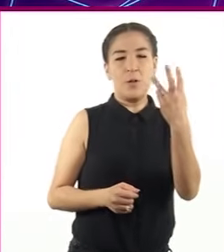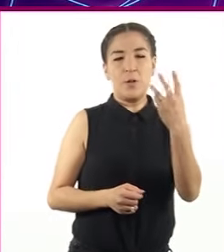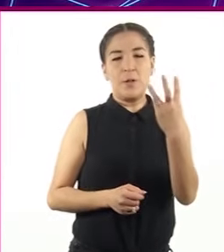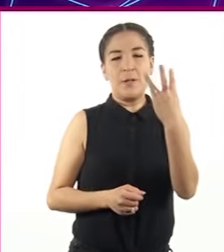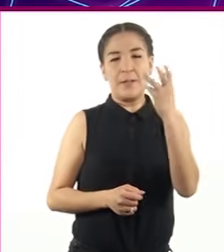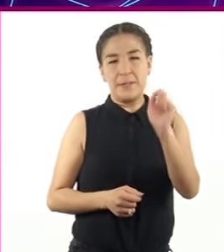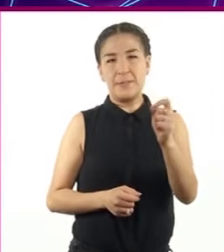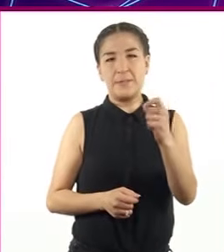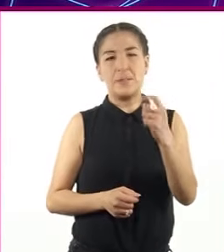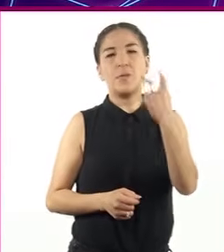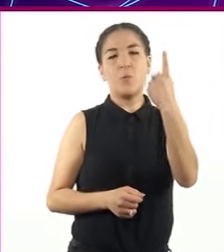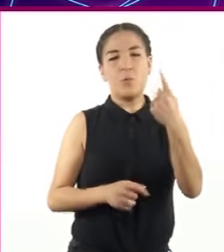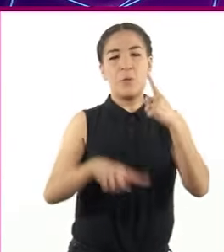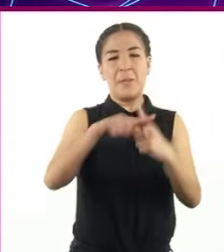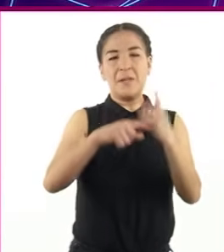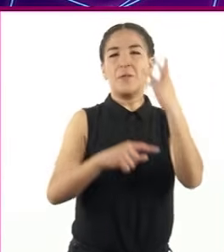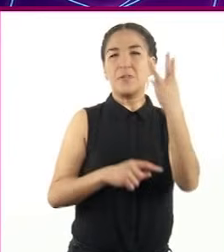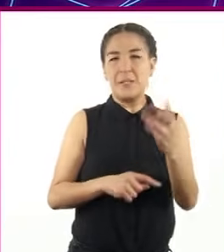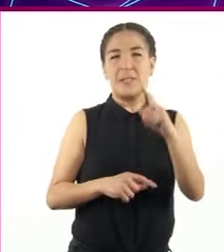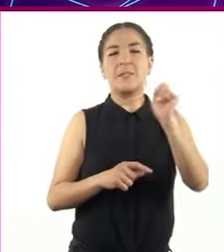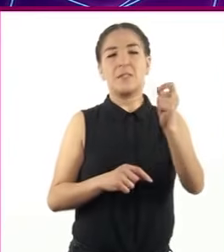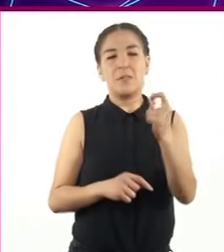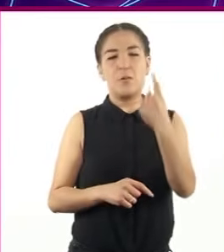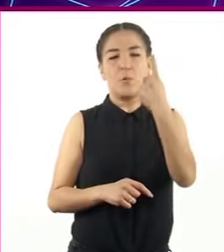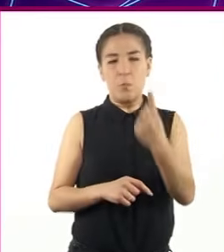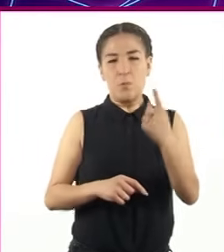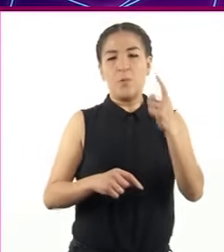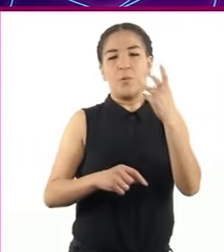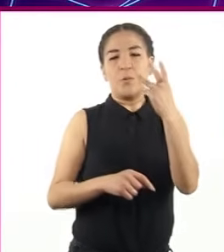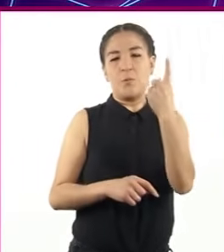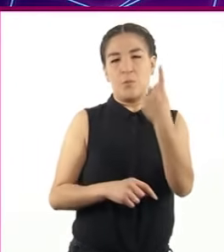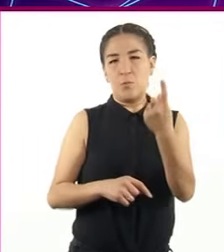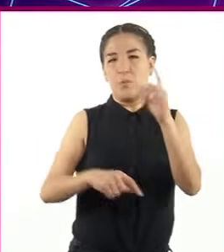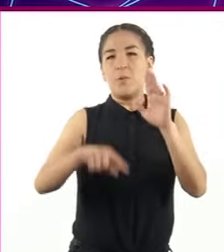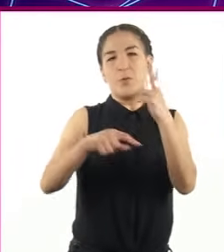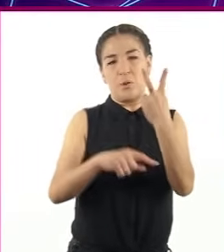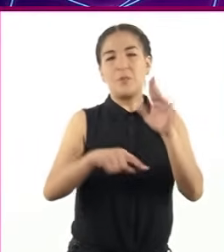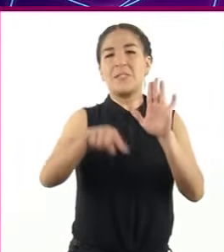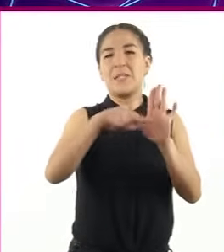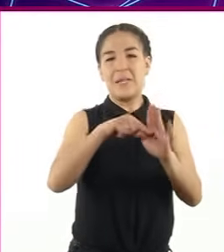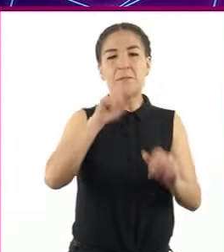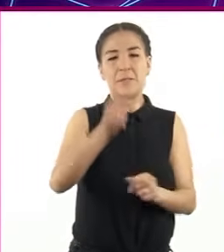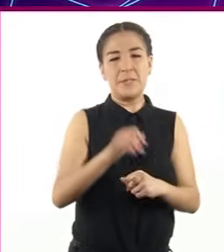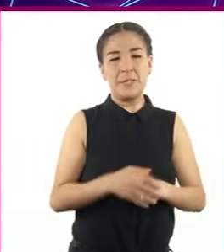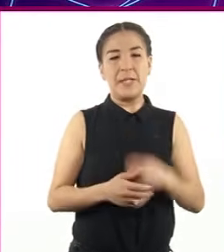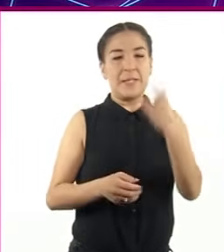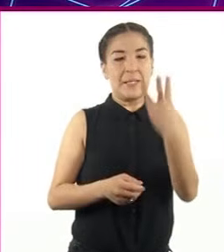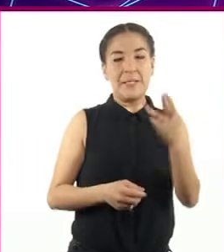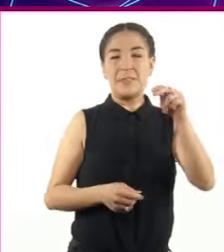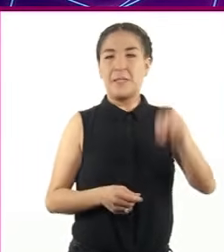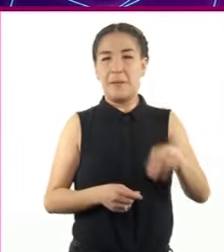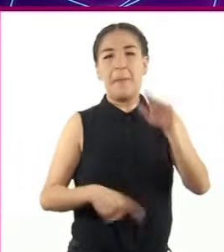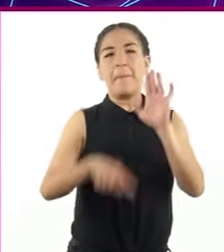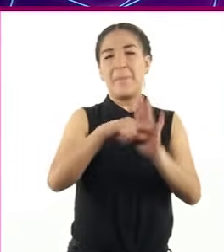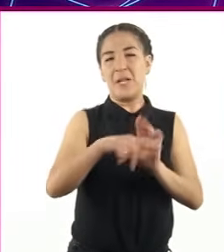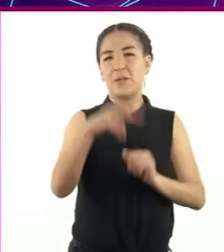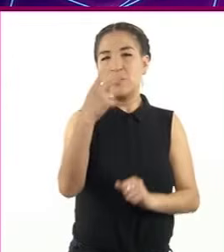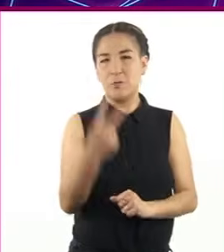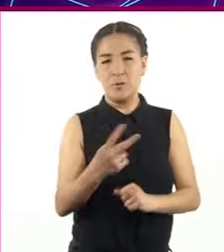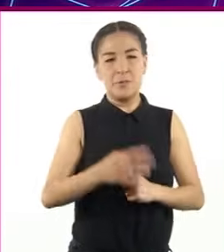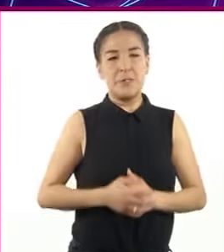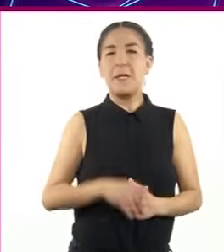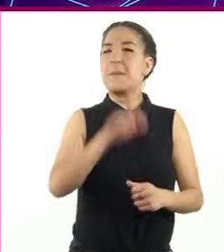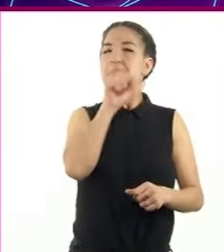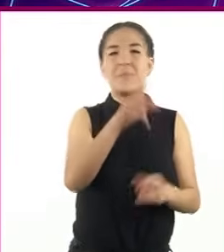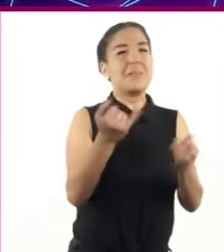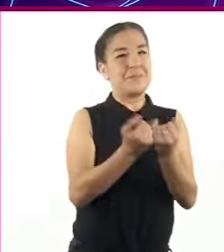igual a 2 negativo. Por lo tanto, la simplificación de esa expresión es 3n menos 2. Y es igual a